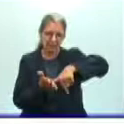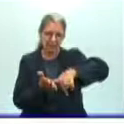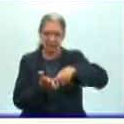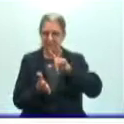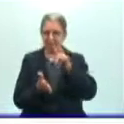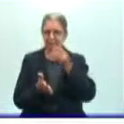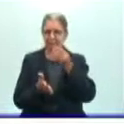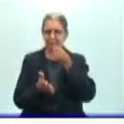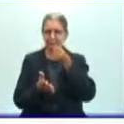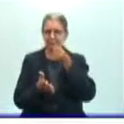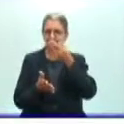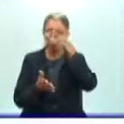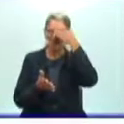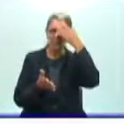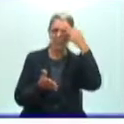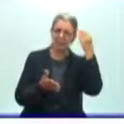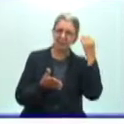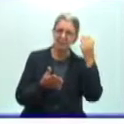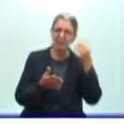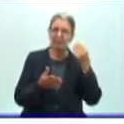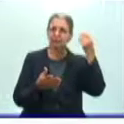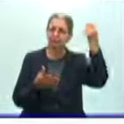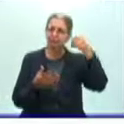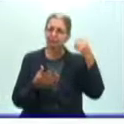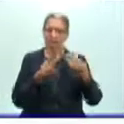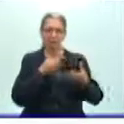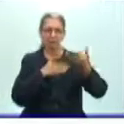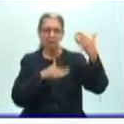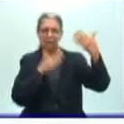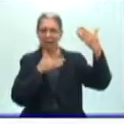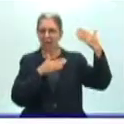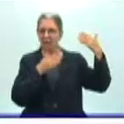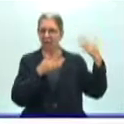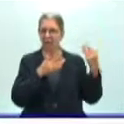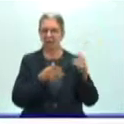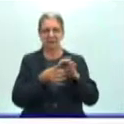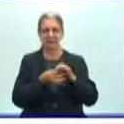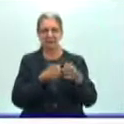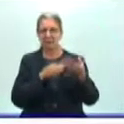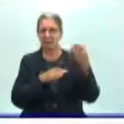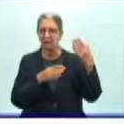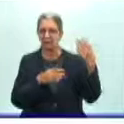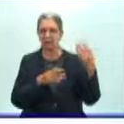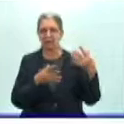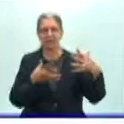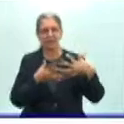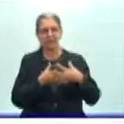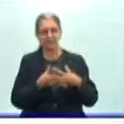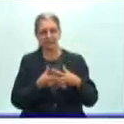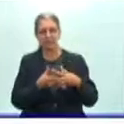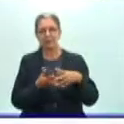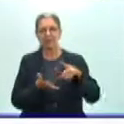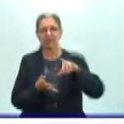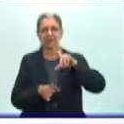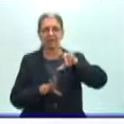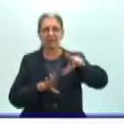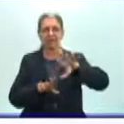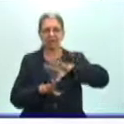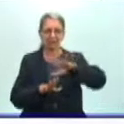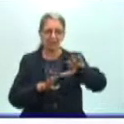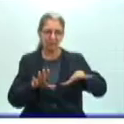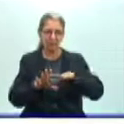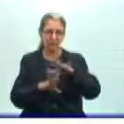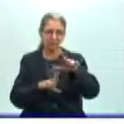obviar los conocimientos que ya poseemos relacionados con las figuras planas. Te daré un